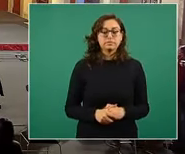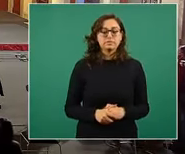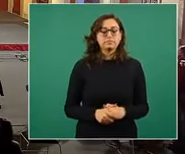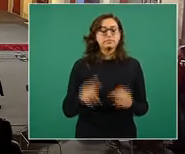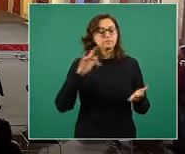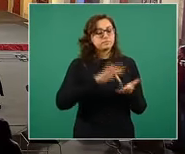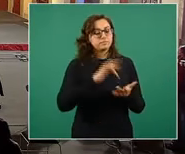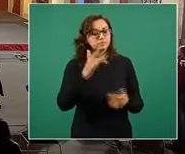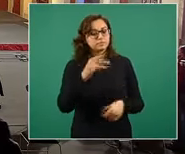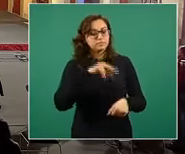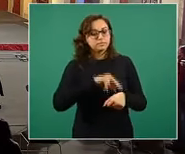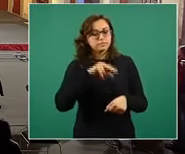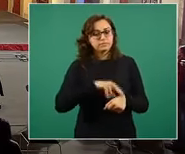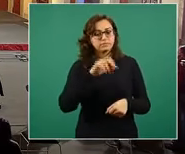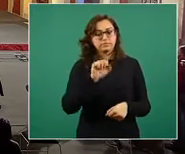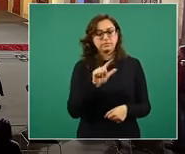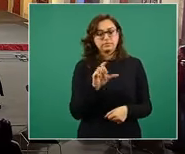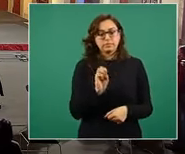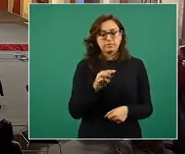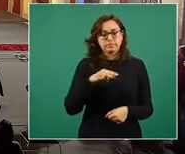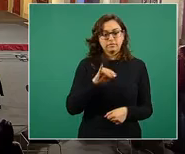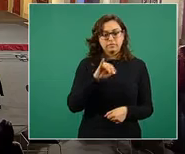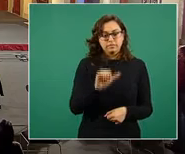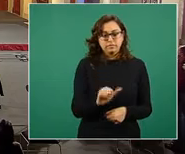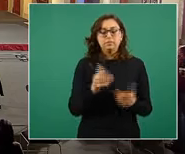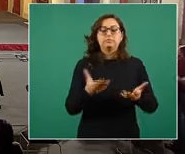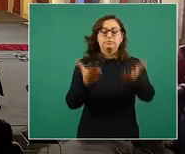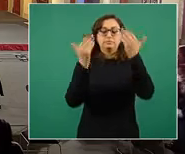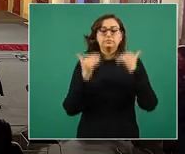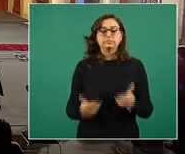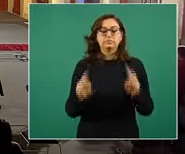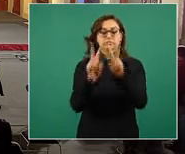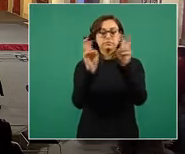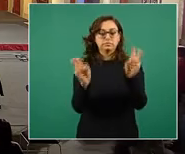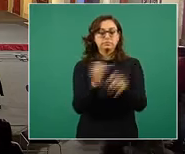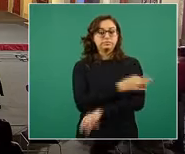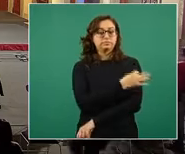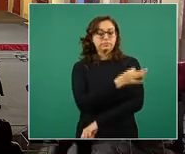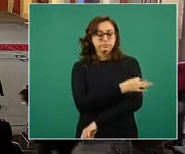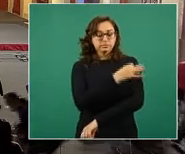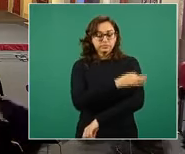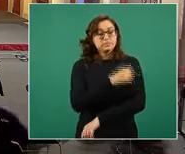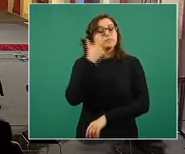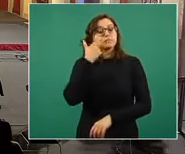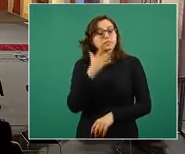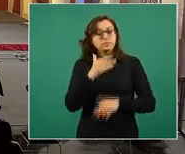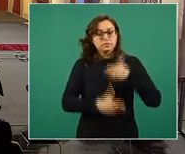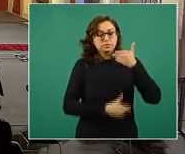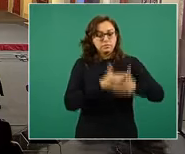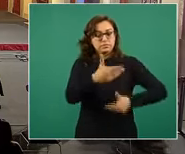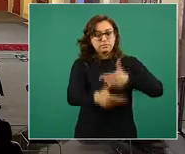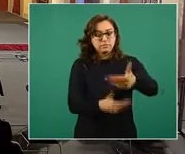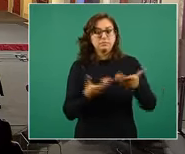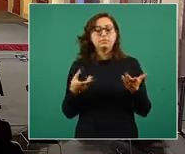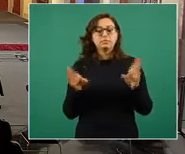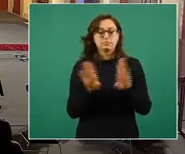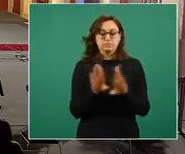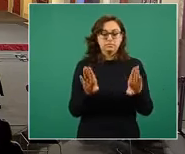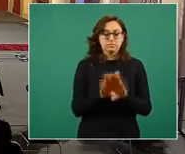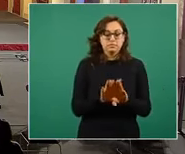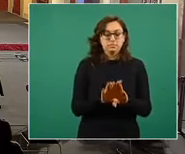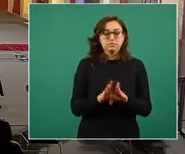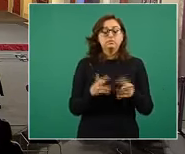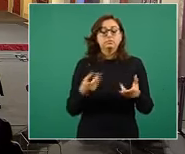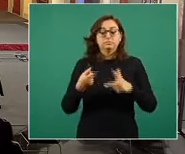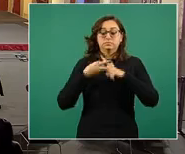Gracias, doctor Lomía. Continuamos ahora con la vacunación. Vamos a ver los avances de hoy y los